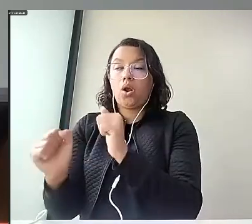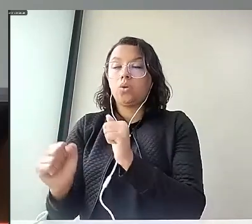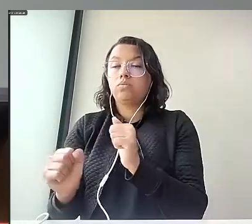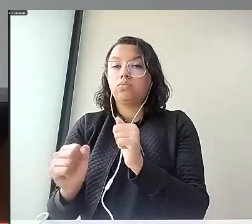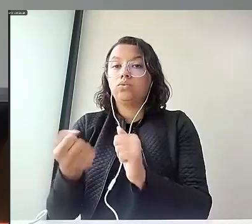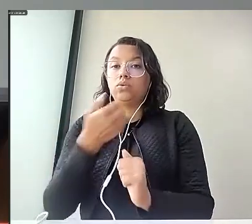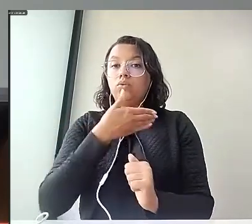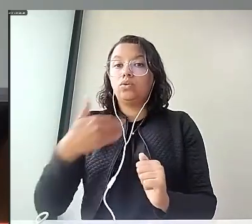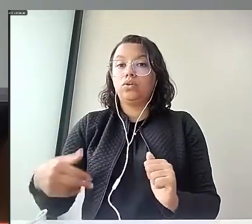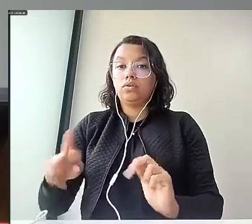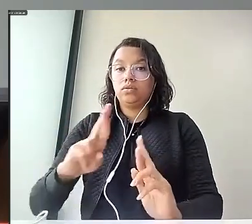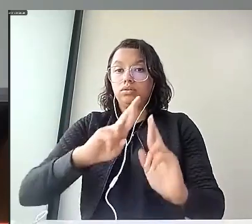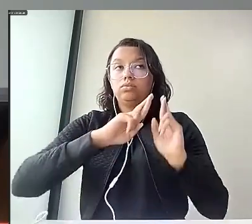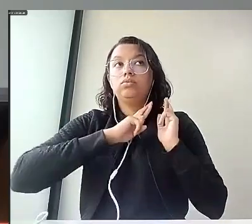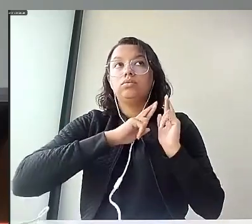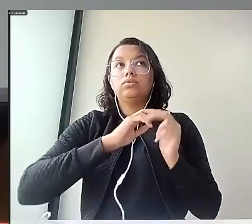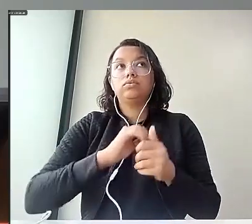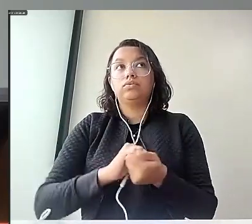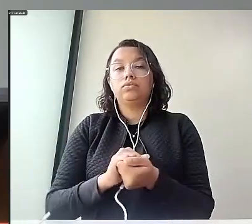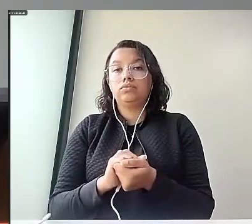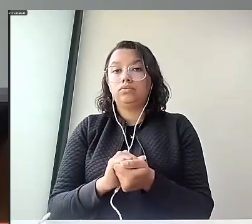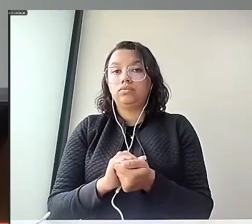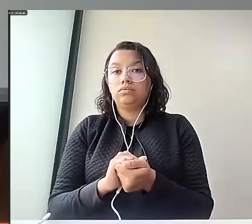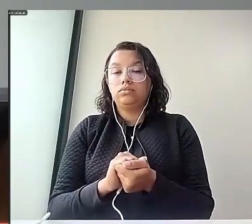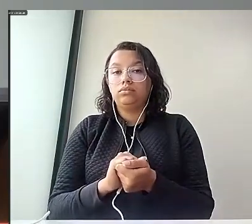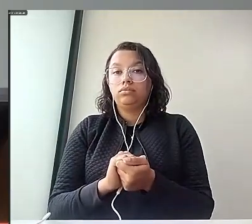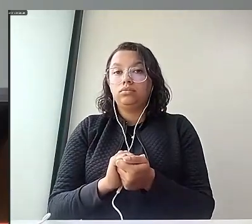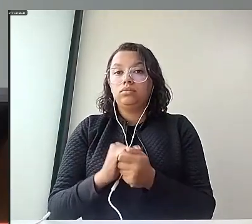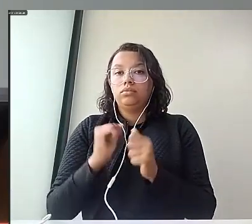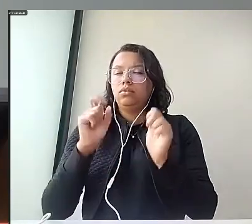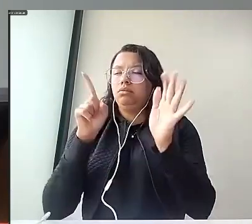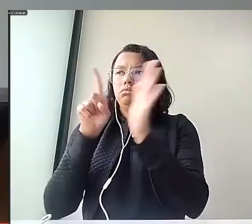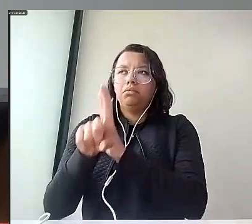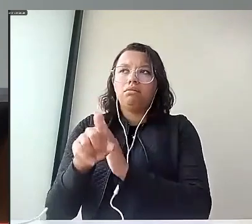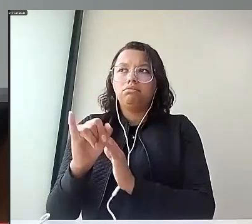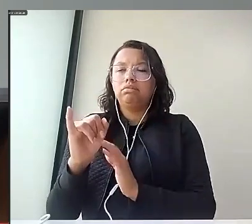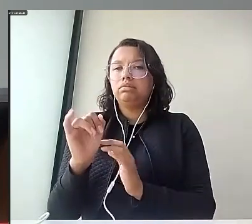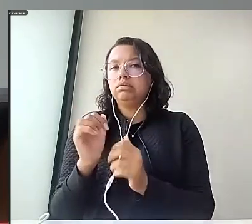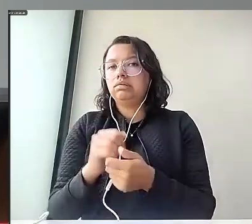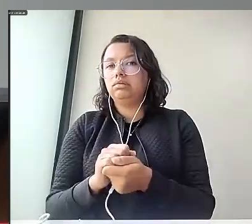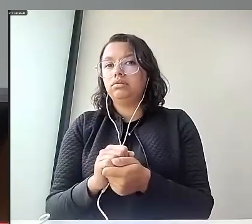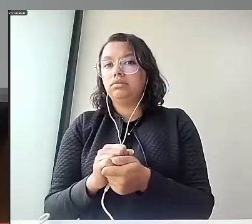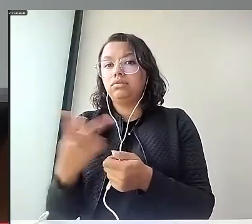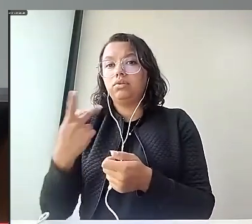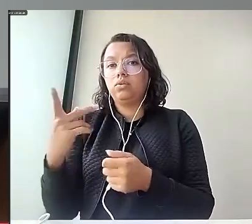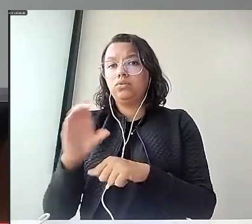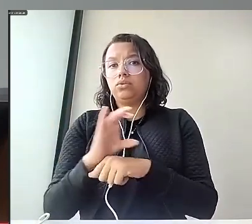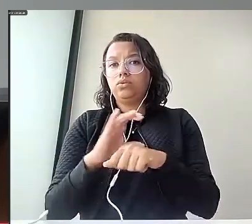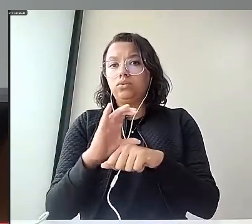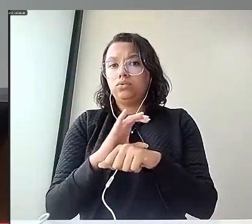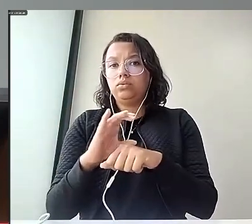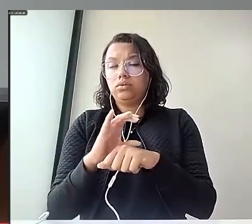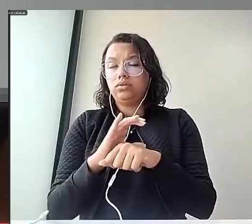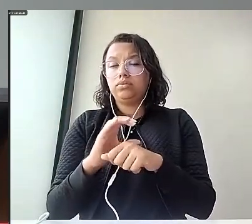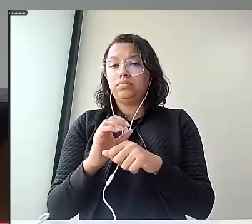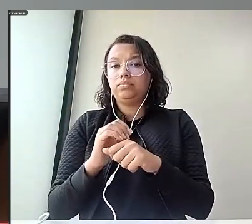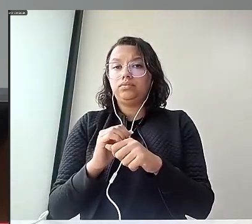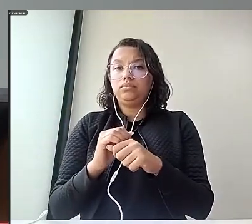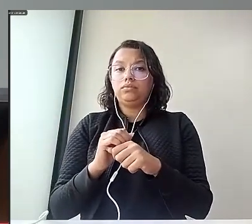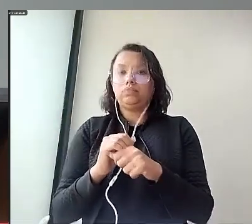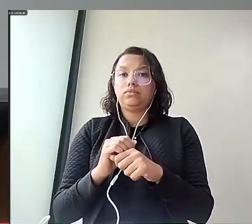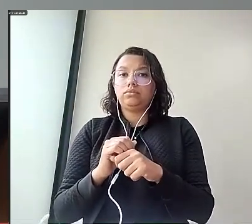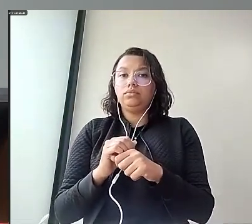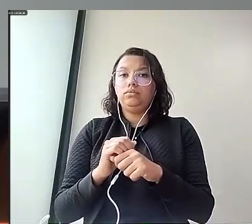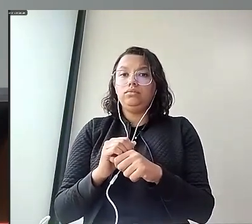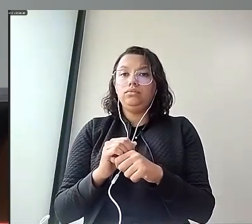responsable. Pues se puede preguntar si nuestra Constitución actual ha alcanzado